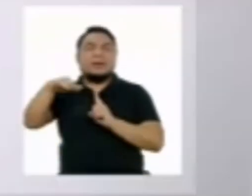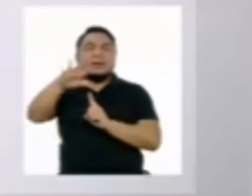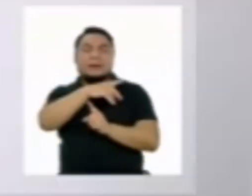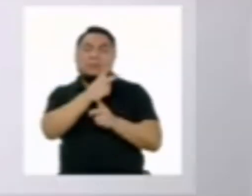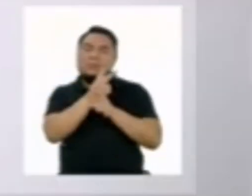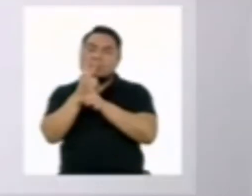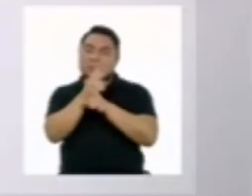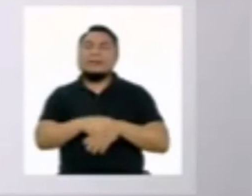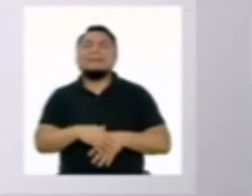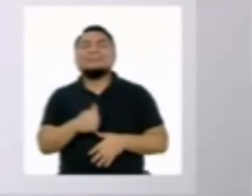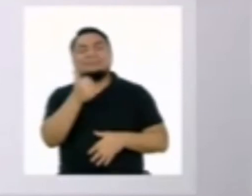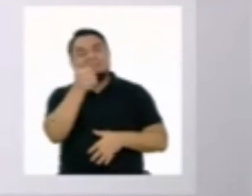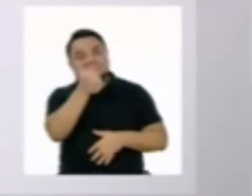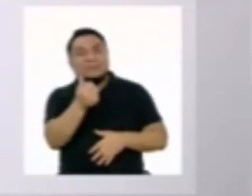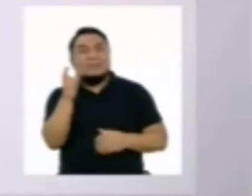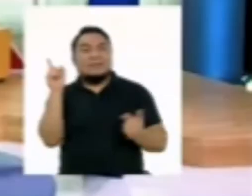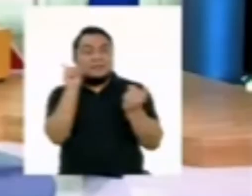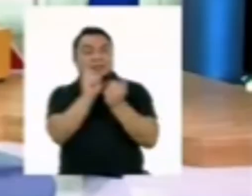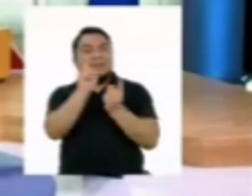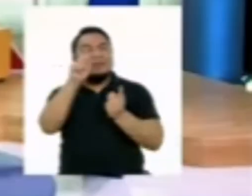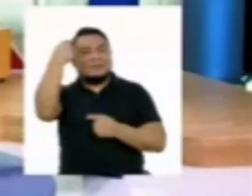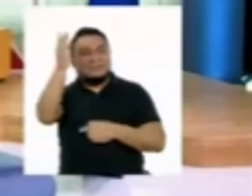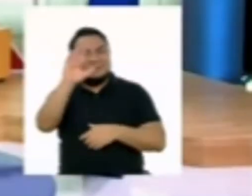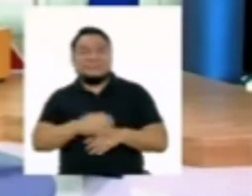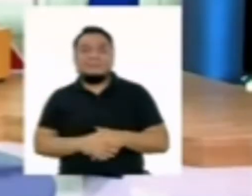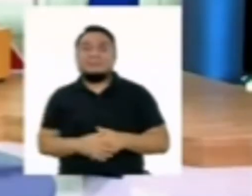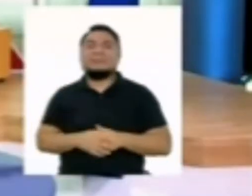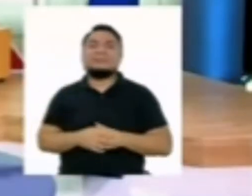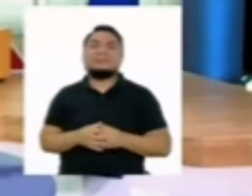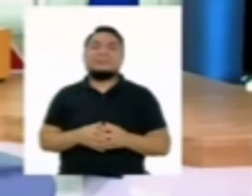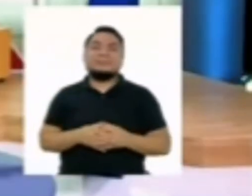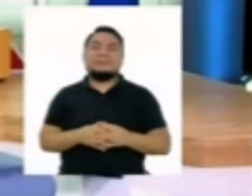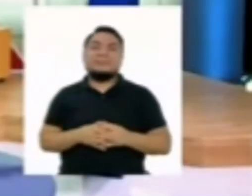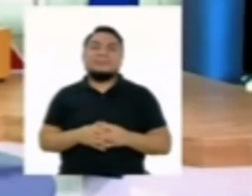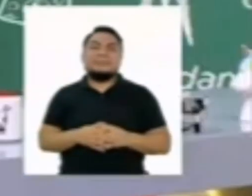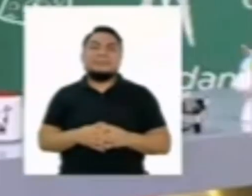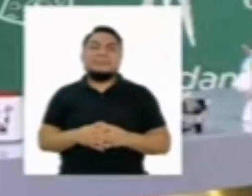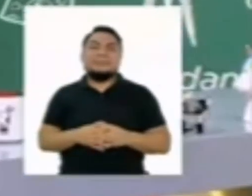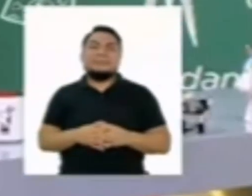naturaleza. Qué bueno, Yaremis. Nos vemos pronto.